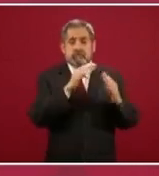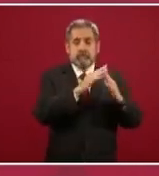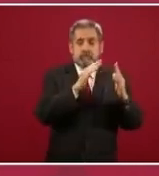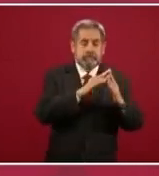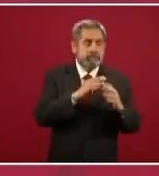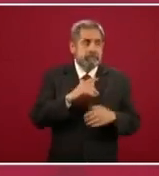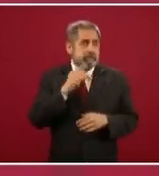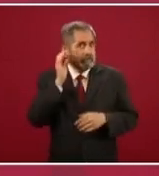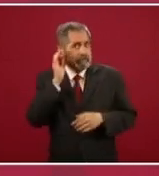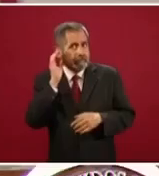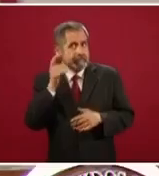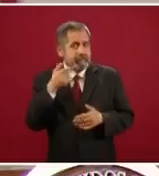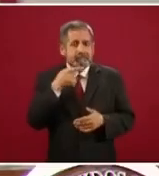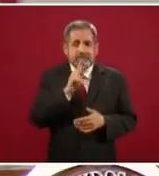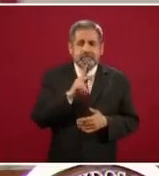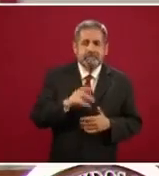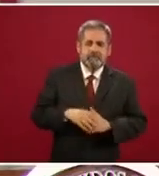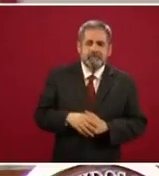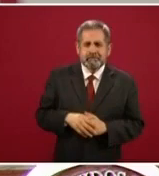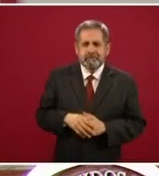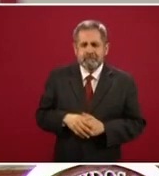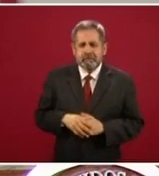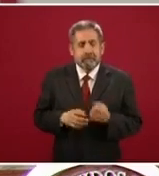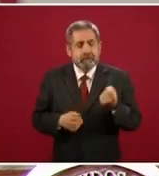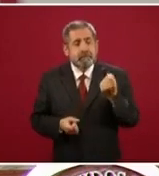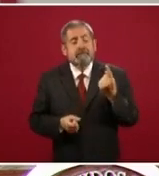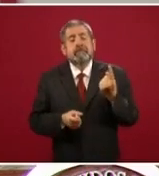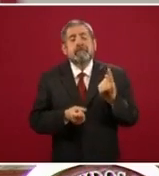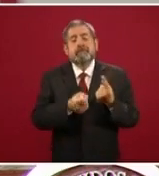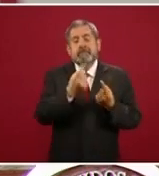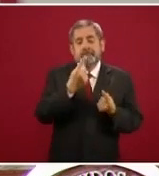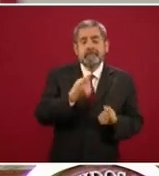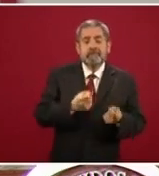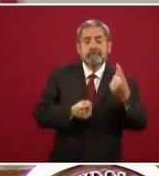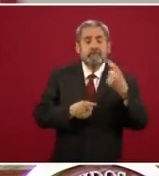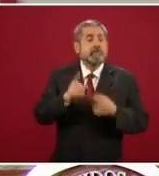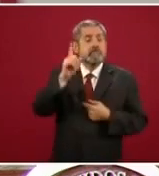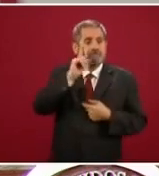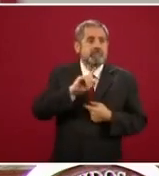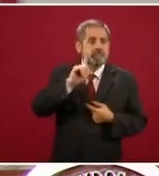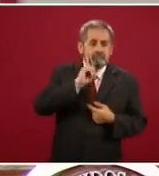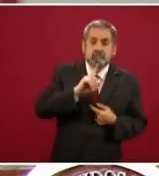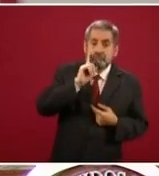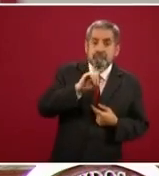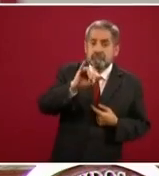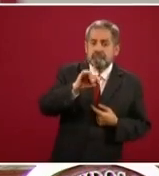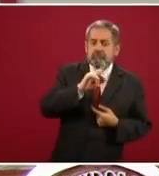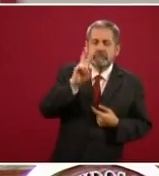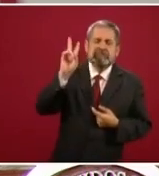escuchando. Y las primeras que salían eran las mujeres